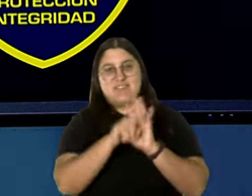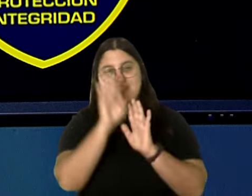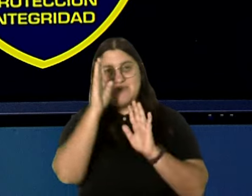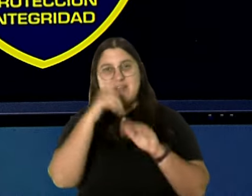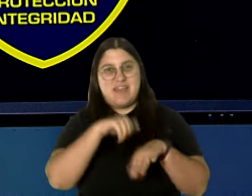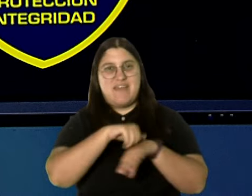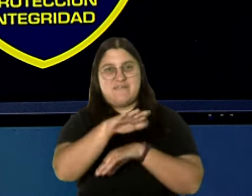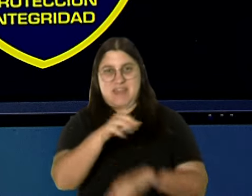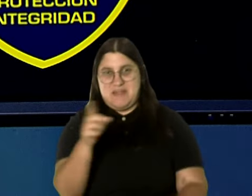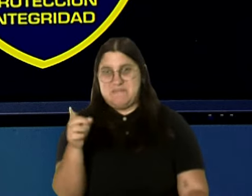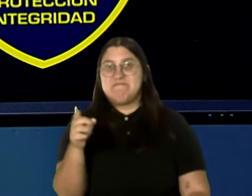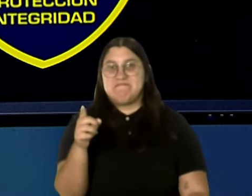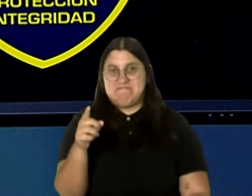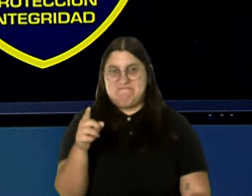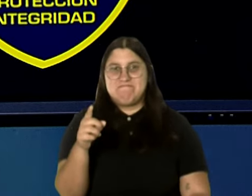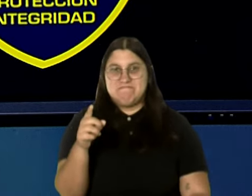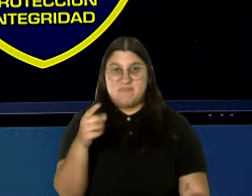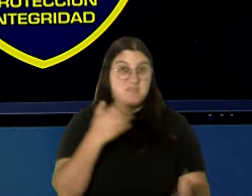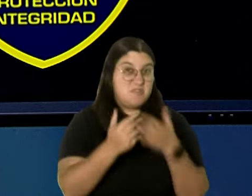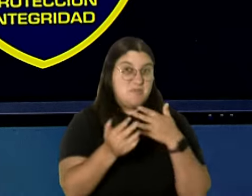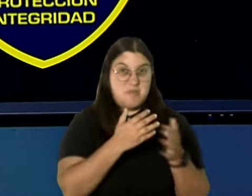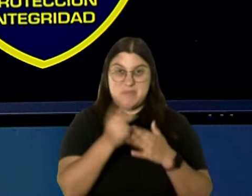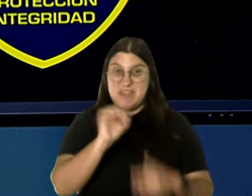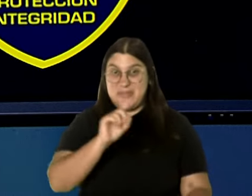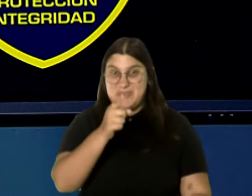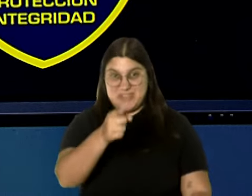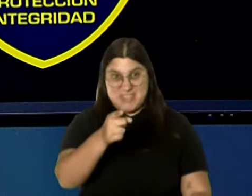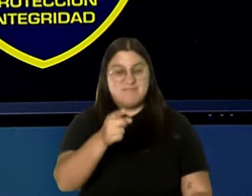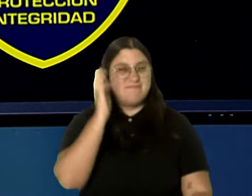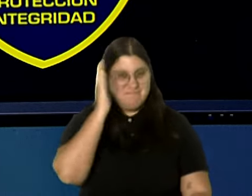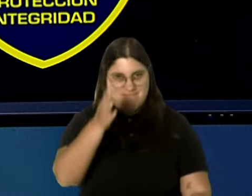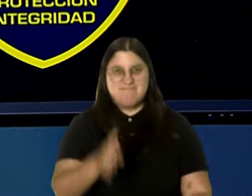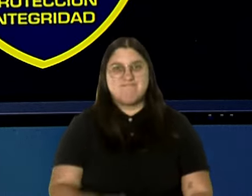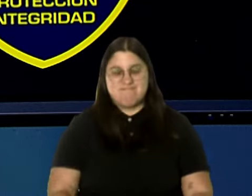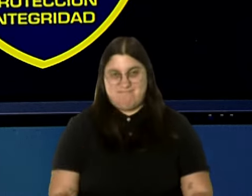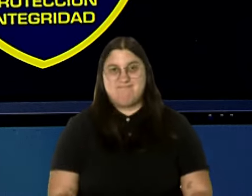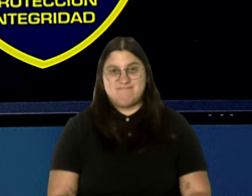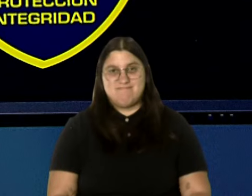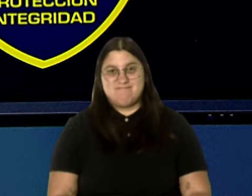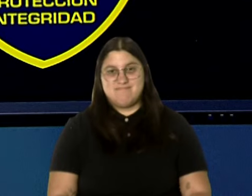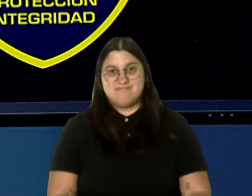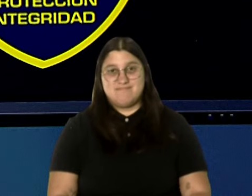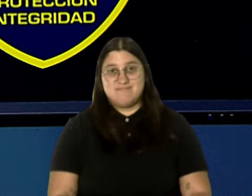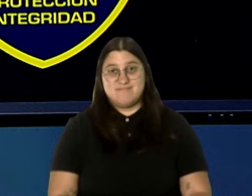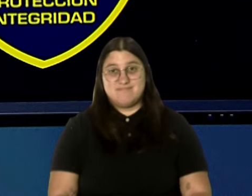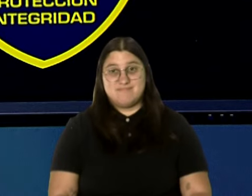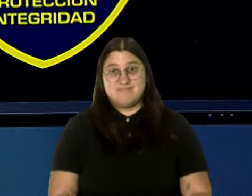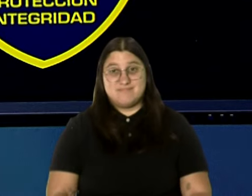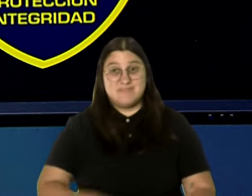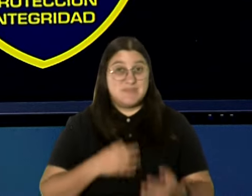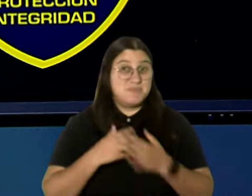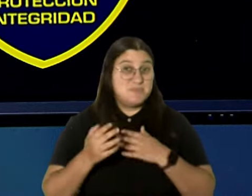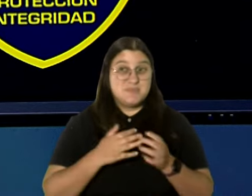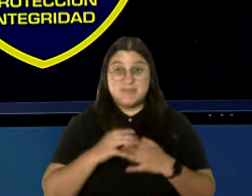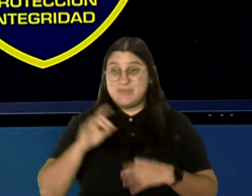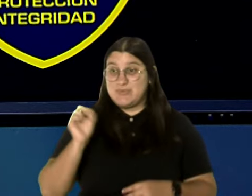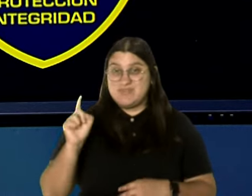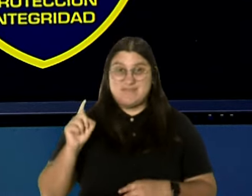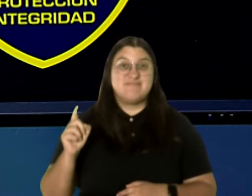enviar, ¿ok? Estés donde estés, te lo van a enviar. Y a las autoridades, estés donde estés, lo van a